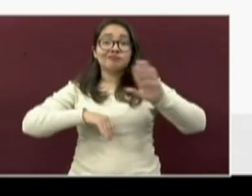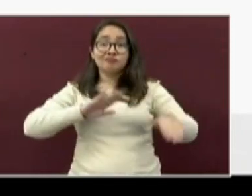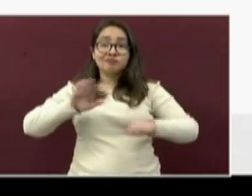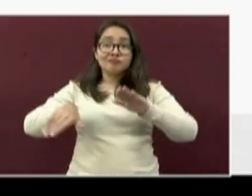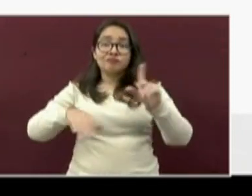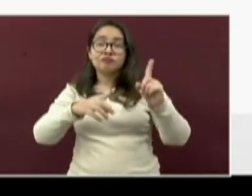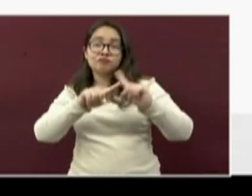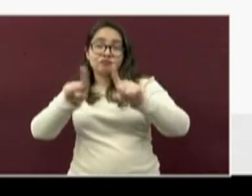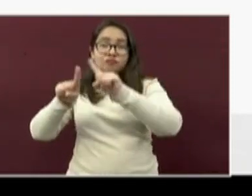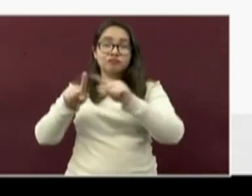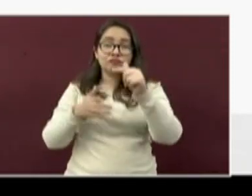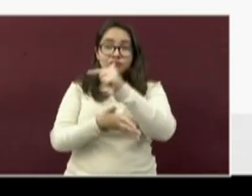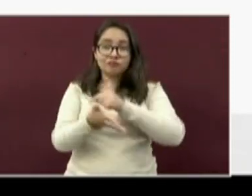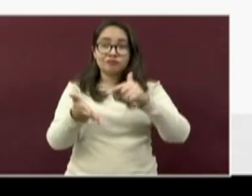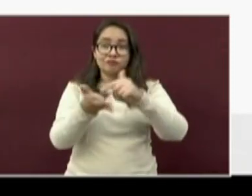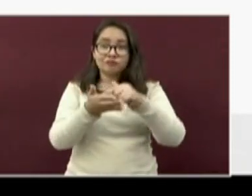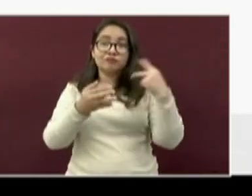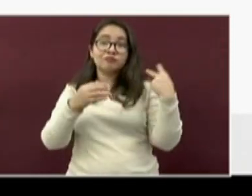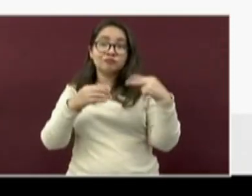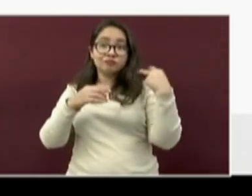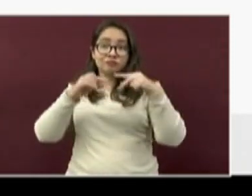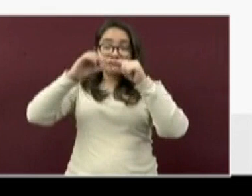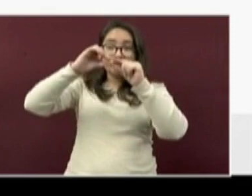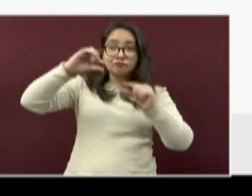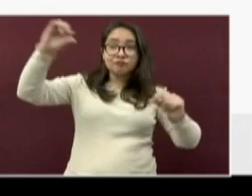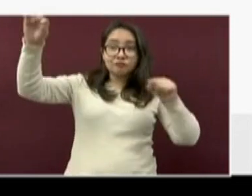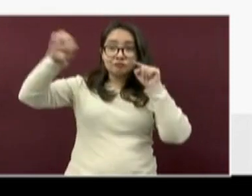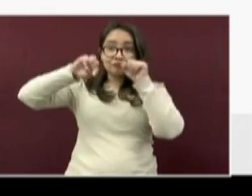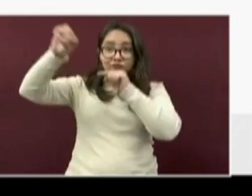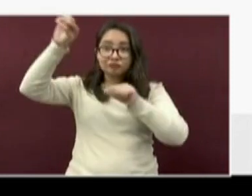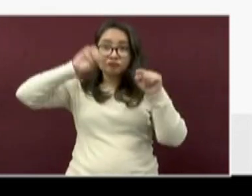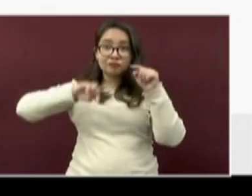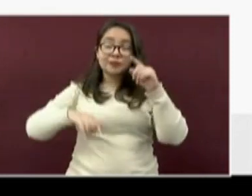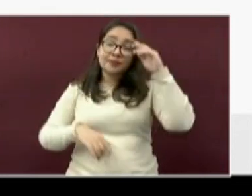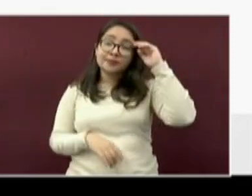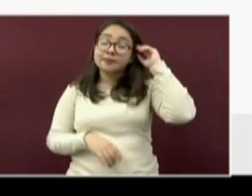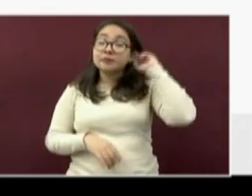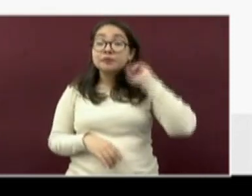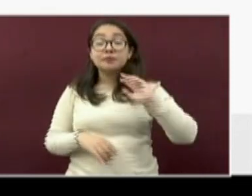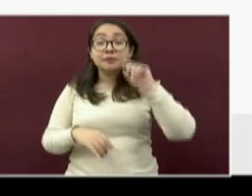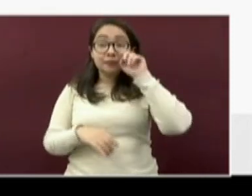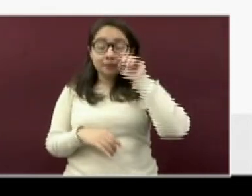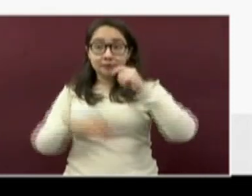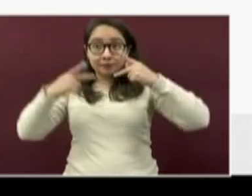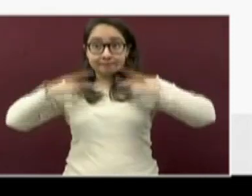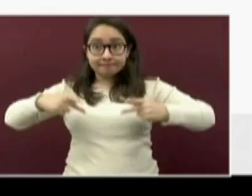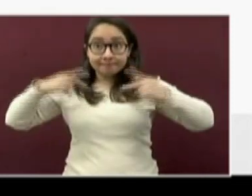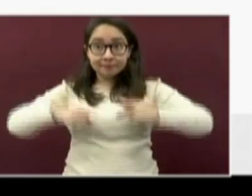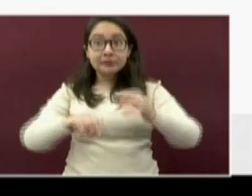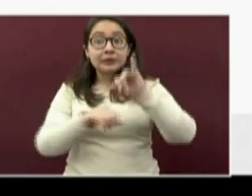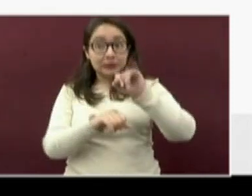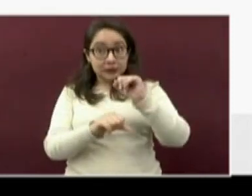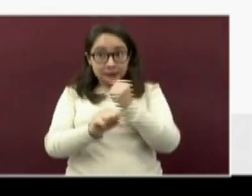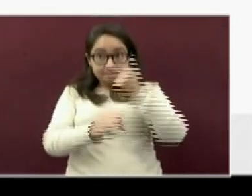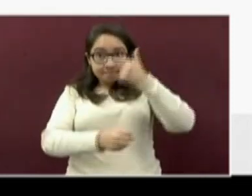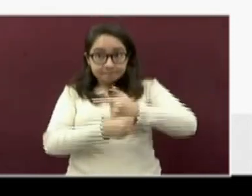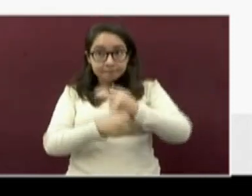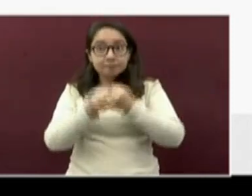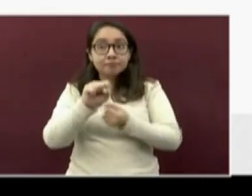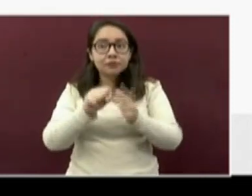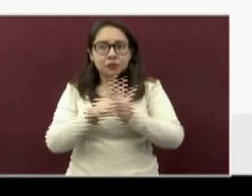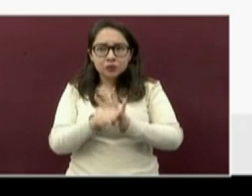municipios de la entidad por lo que respecta a los casos con resultado positivo al zarco 2